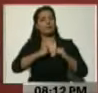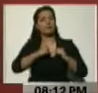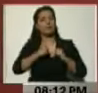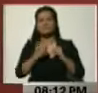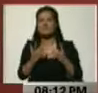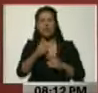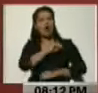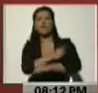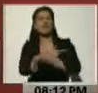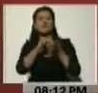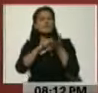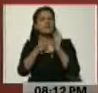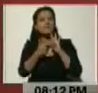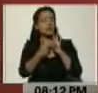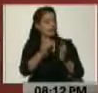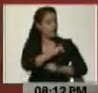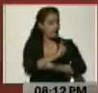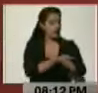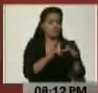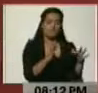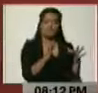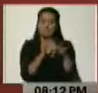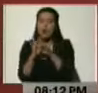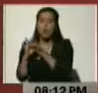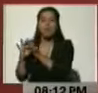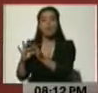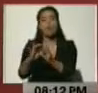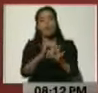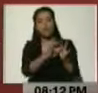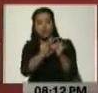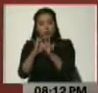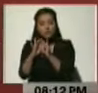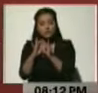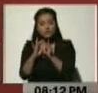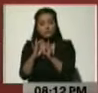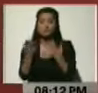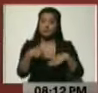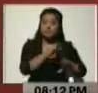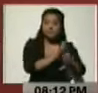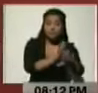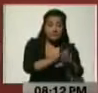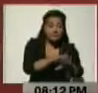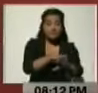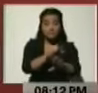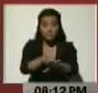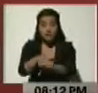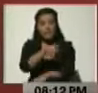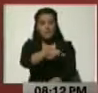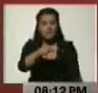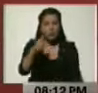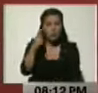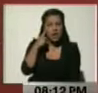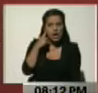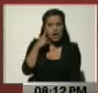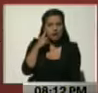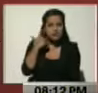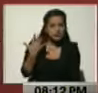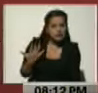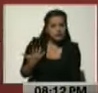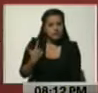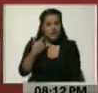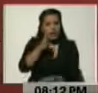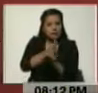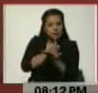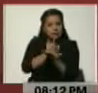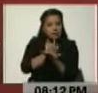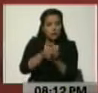La unidad integral. Hacemos un llamado a aquellos que les están tocando las campanitas de la derecha por aquí, por un